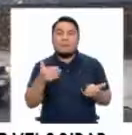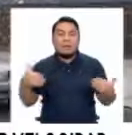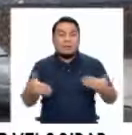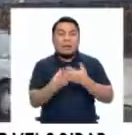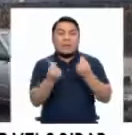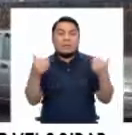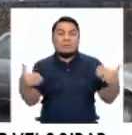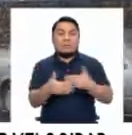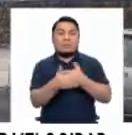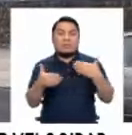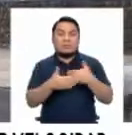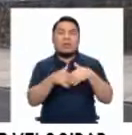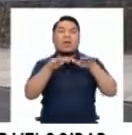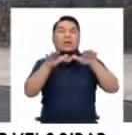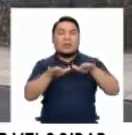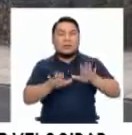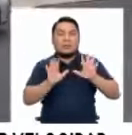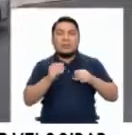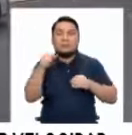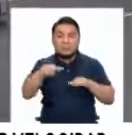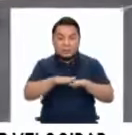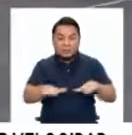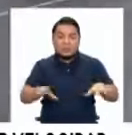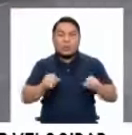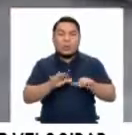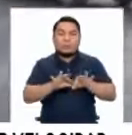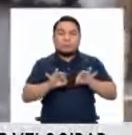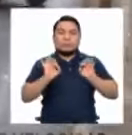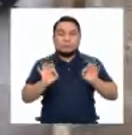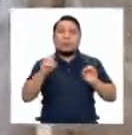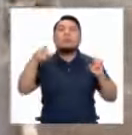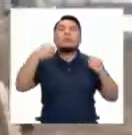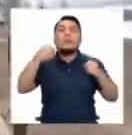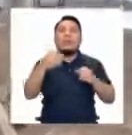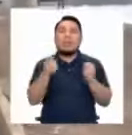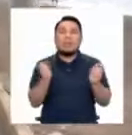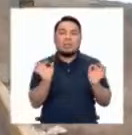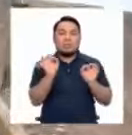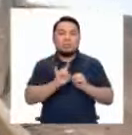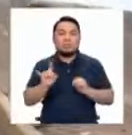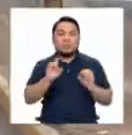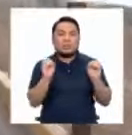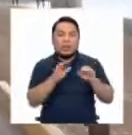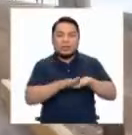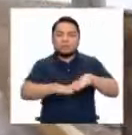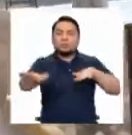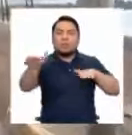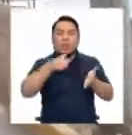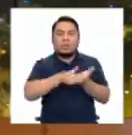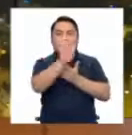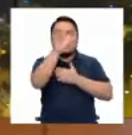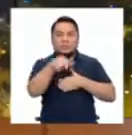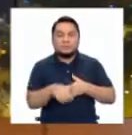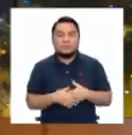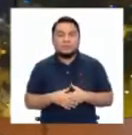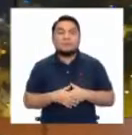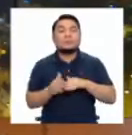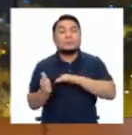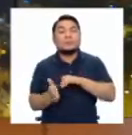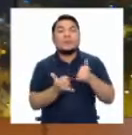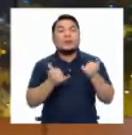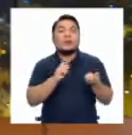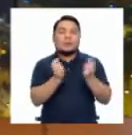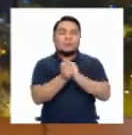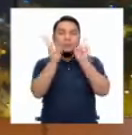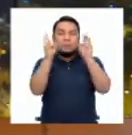rápidas debe aplicarse hasta que las pistas se reafirmen. El control policial es permanente en esta vía. Bien, cambiamos de